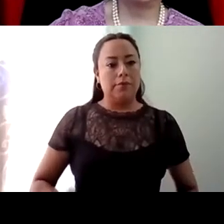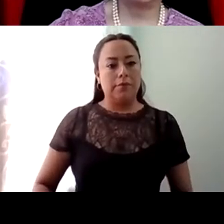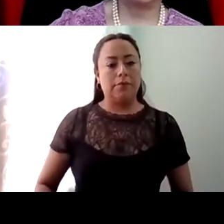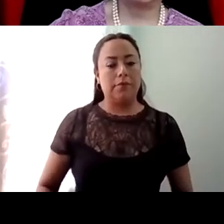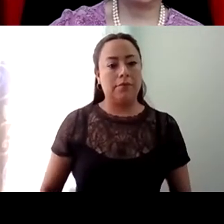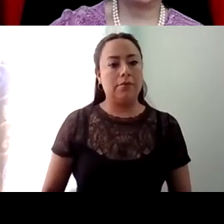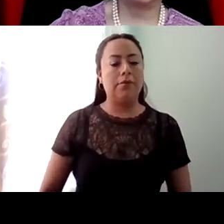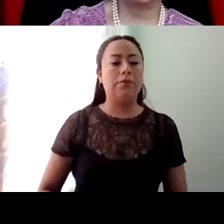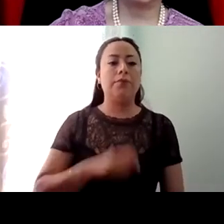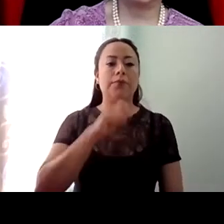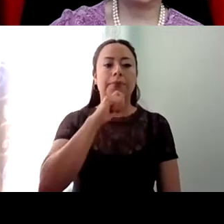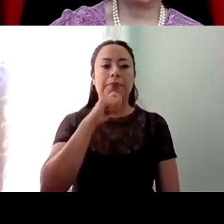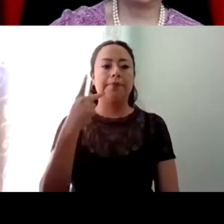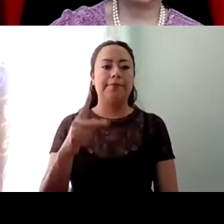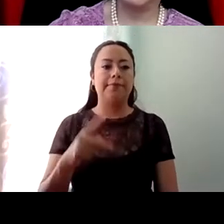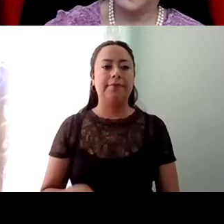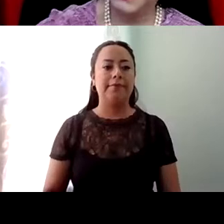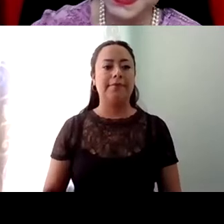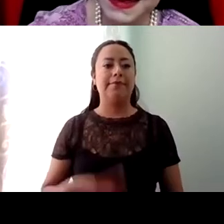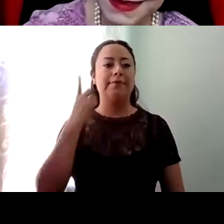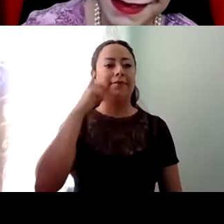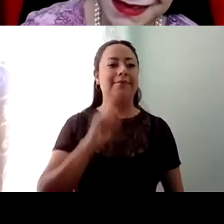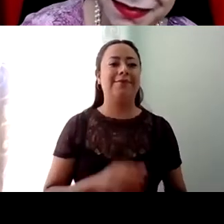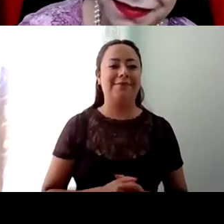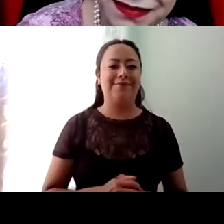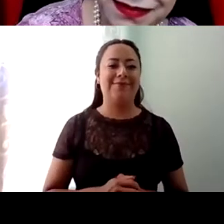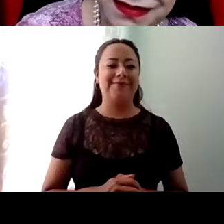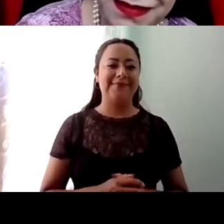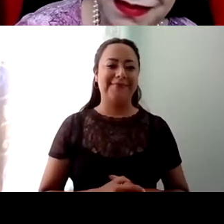Su micrófono, diputada. Diputada Margarita Saldaña, tiene apagado su micrófono.